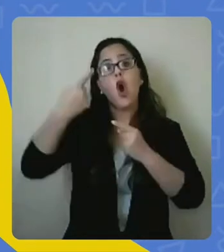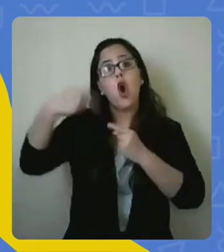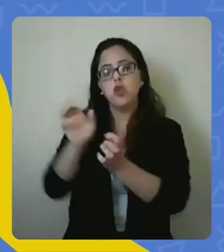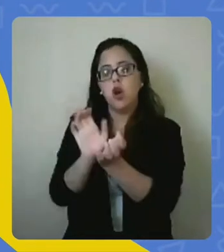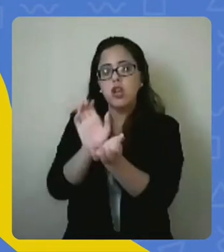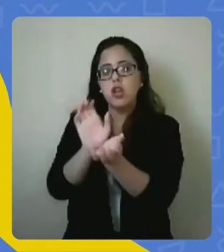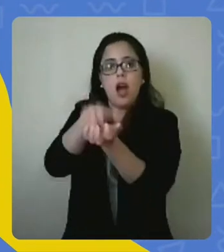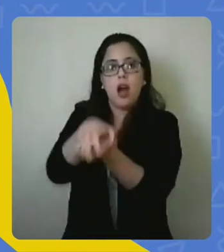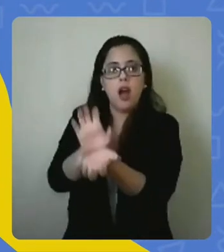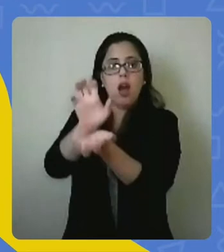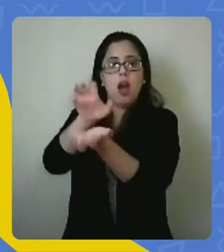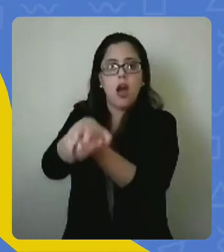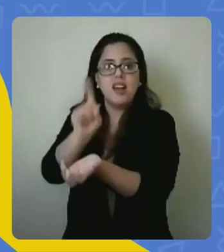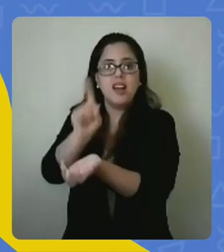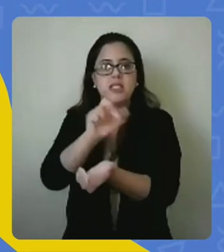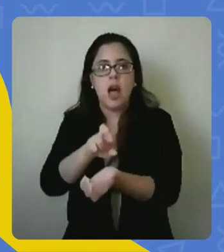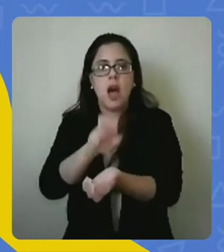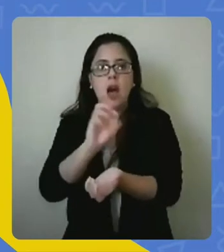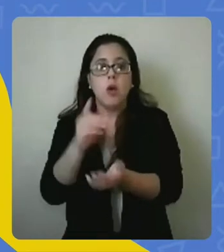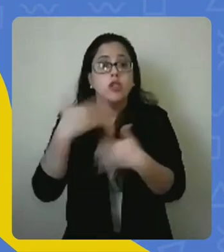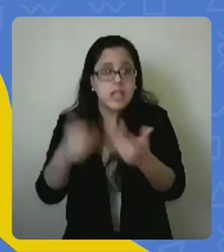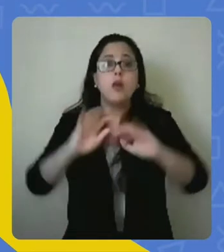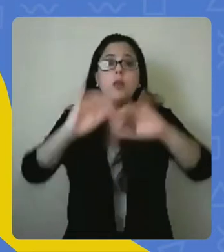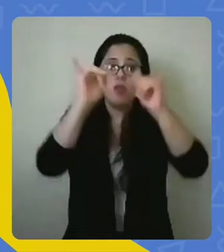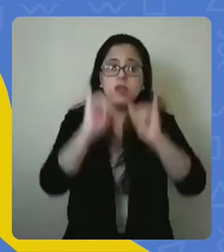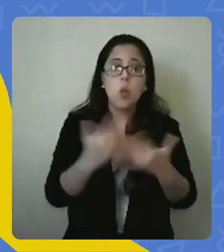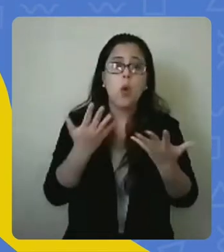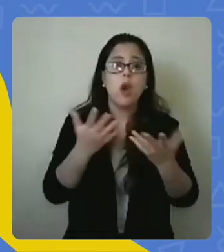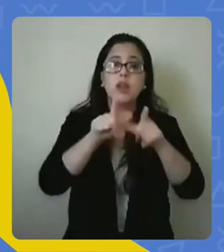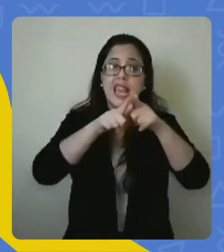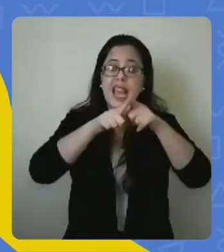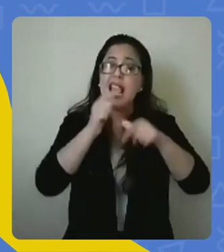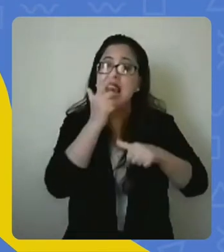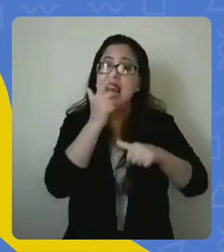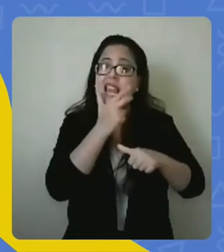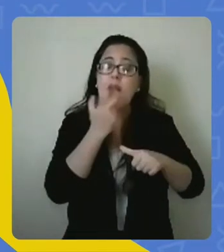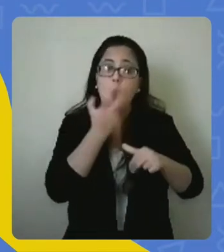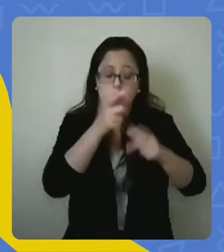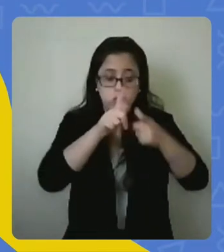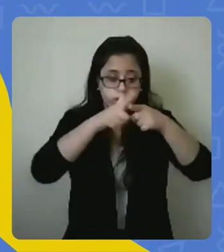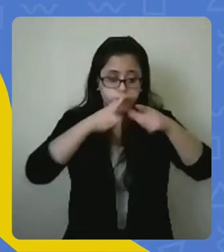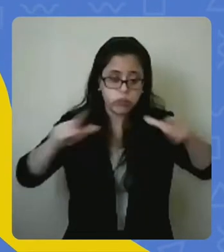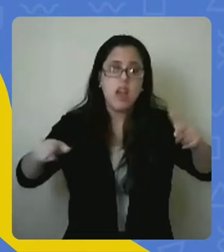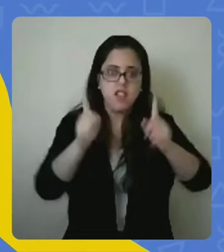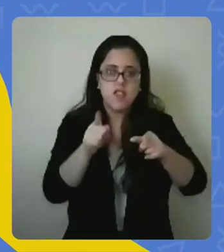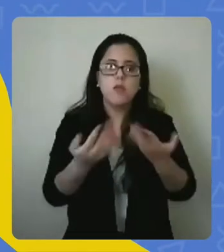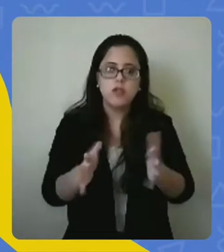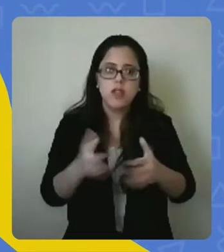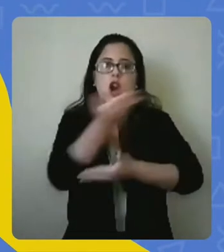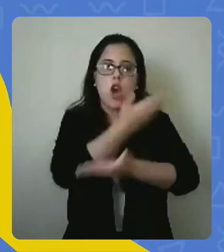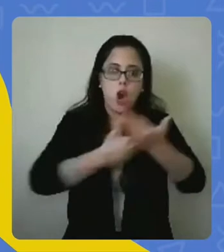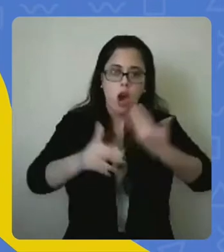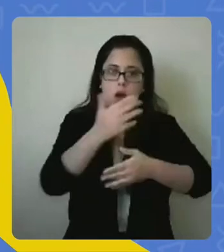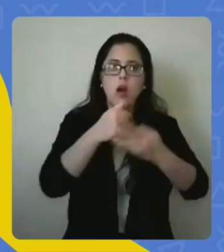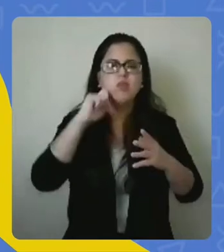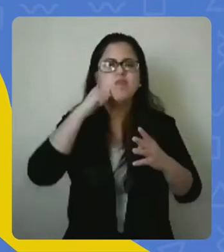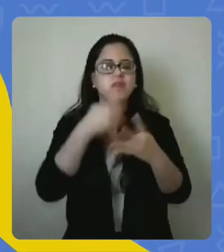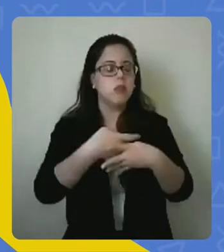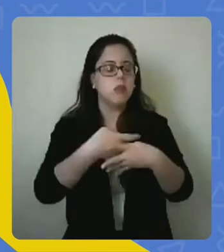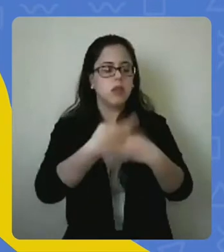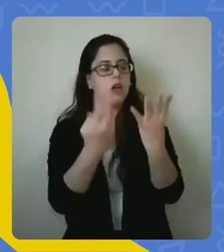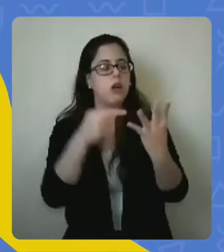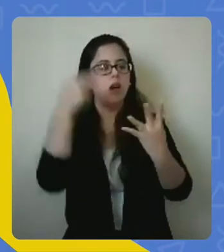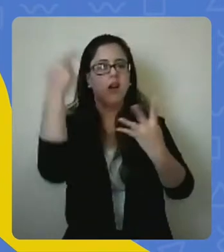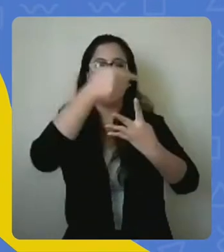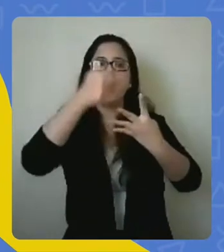porque como vamos a hacer juegos lingüísticos, tenemos que compartir los significados de cada naipe, de cada carta. Voy a